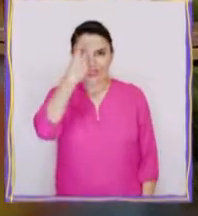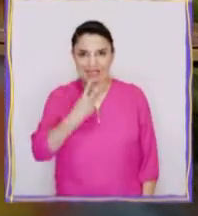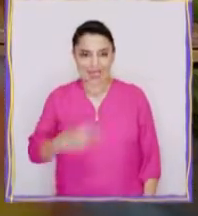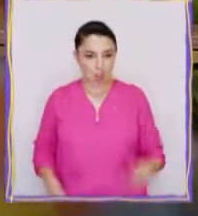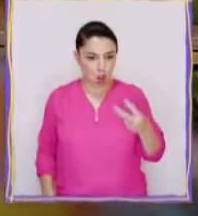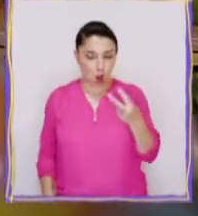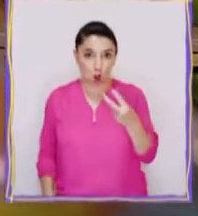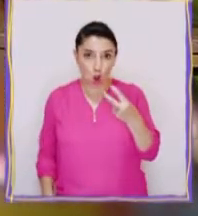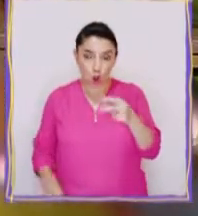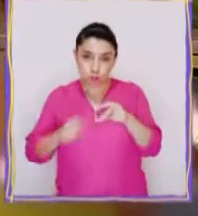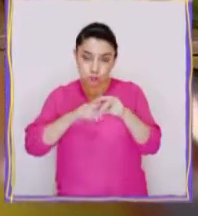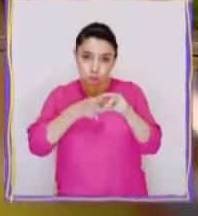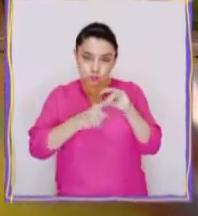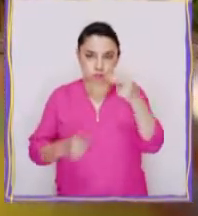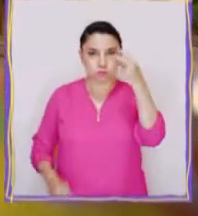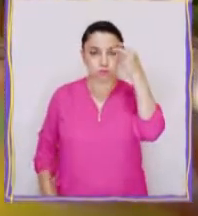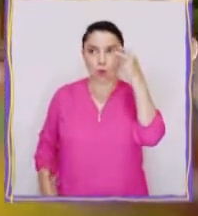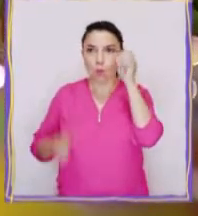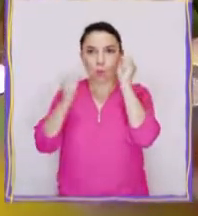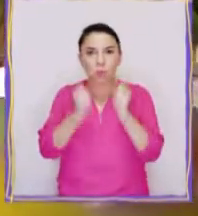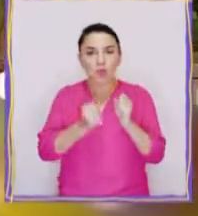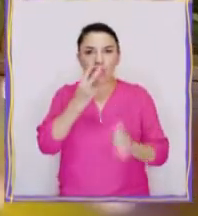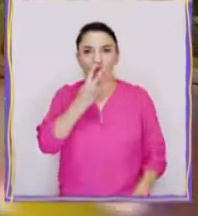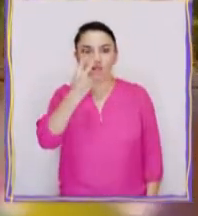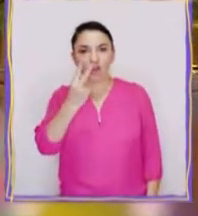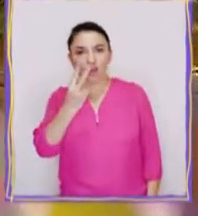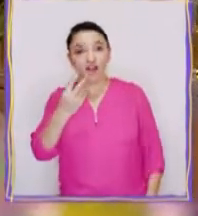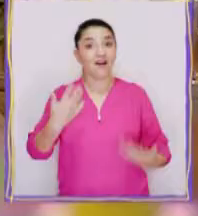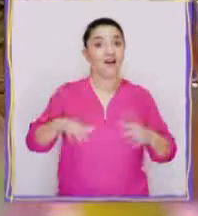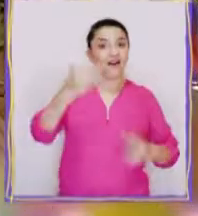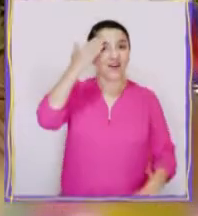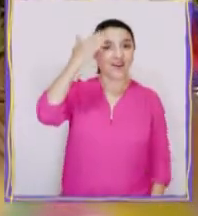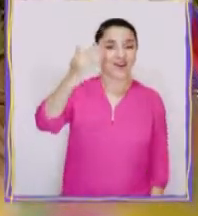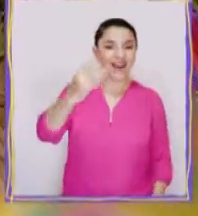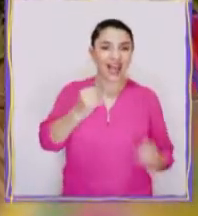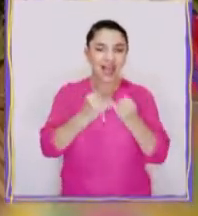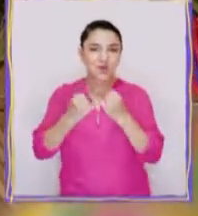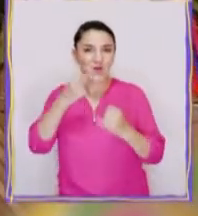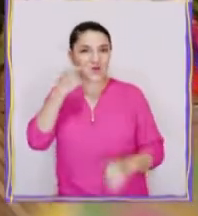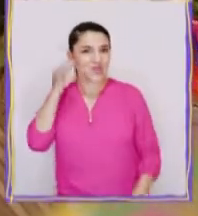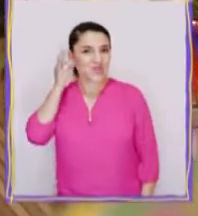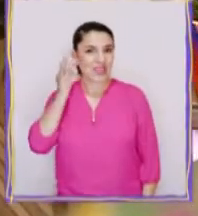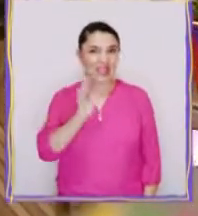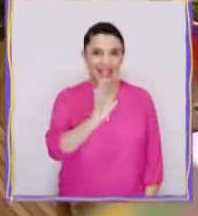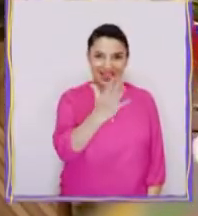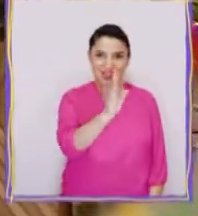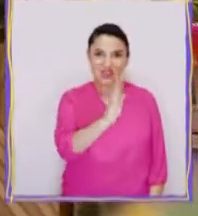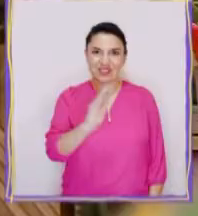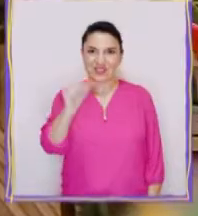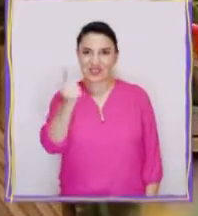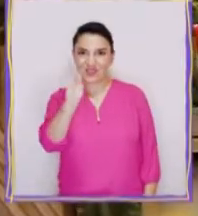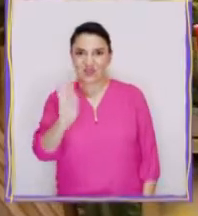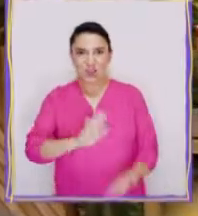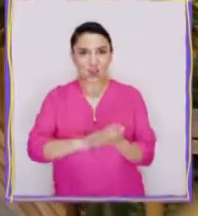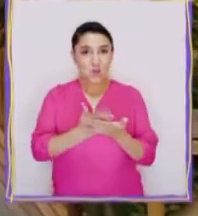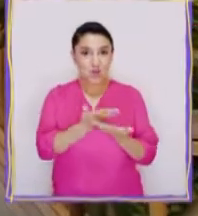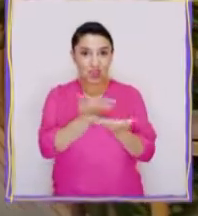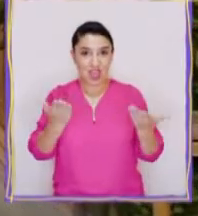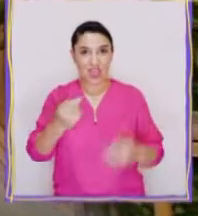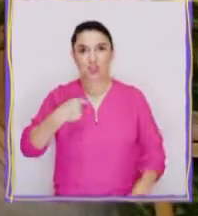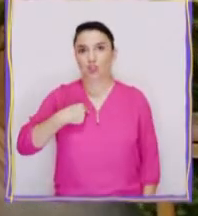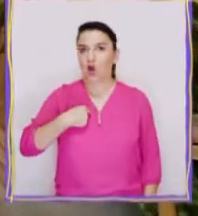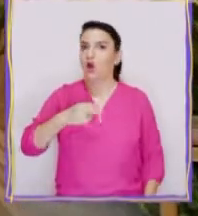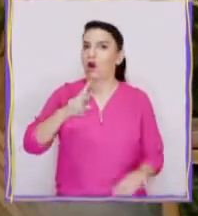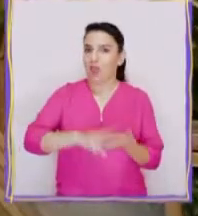ojo biónico devolvería la vista a personas ciegas. Oh, hola amigos y amigas de quinto y sexto básico. ¿Cómo están?